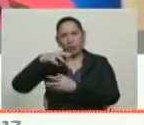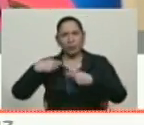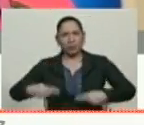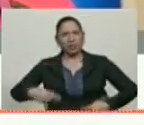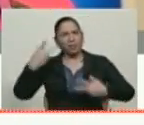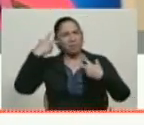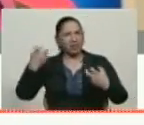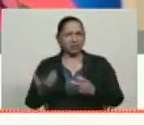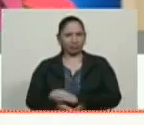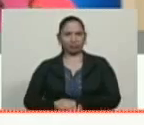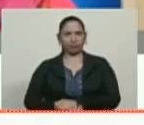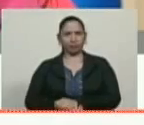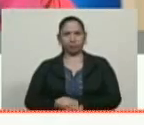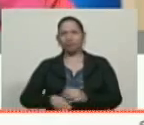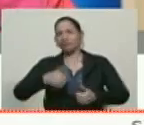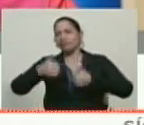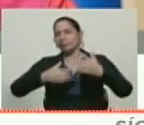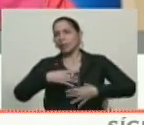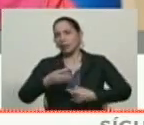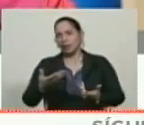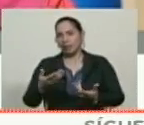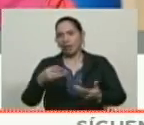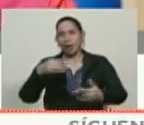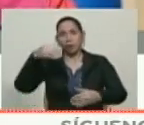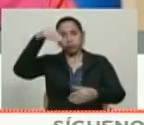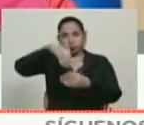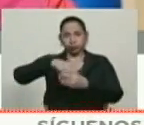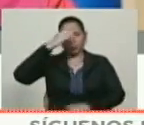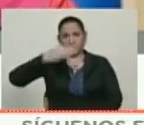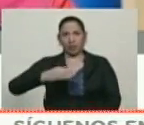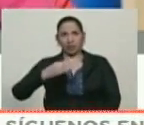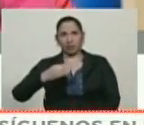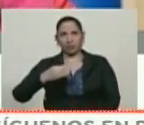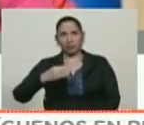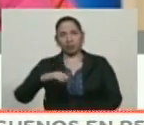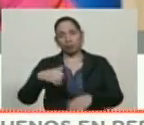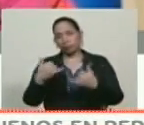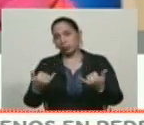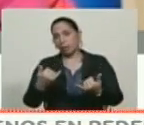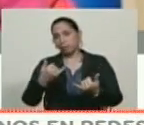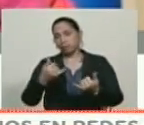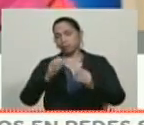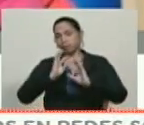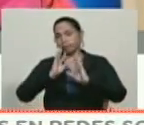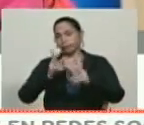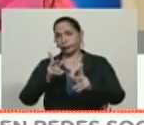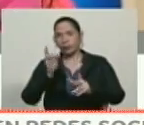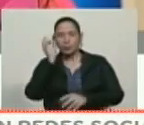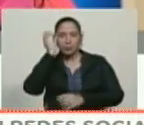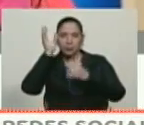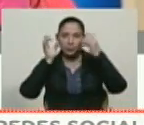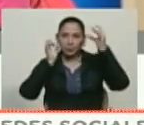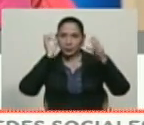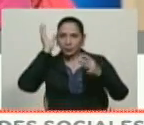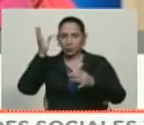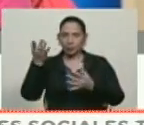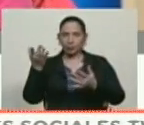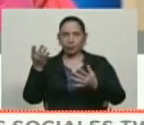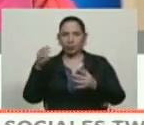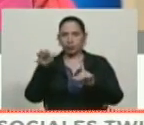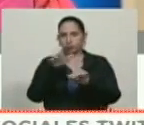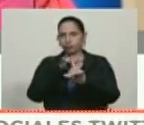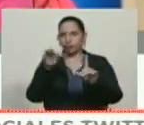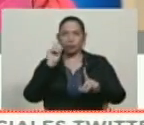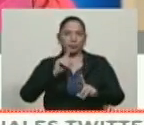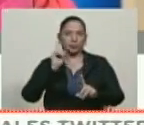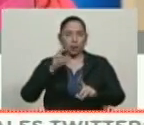¿Con qué intención? Con la intención de intervenir militarmente, como ya he dicho, en la creación de este artificio.